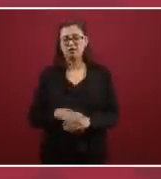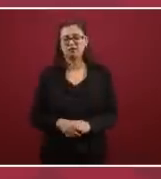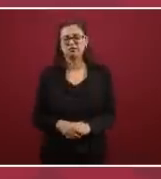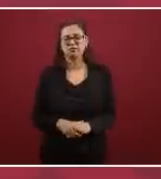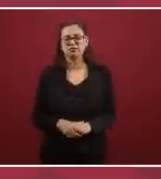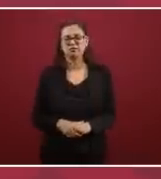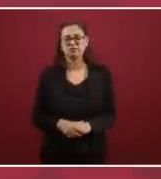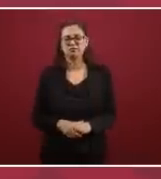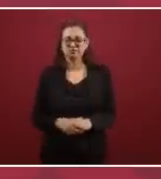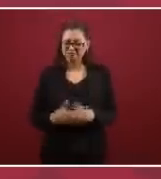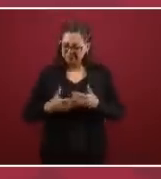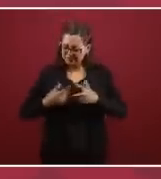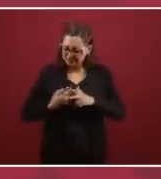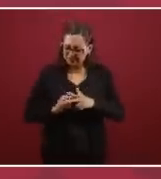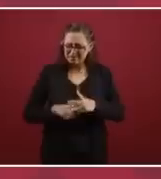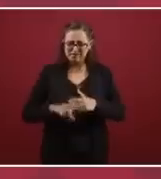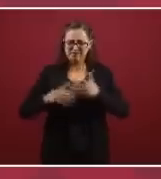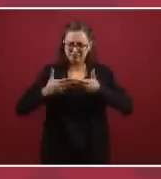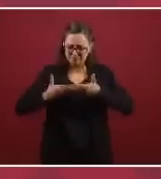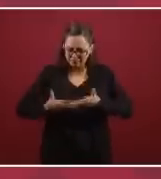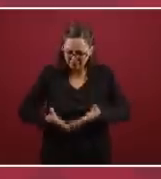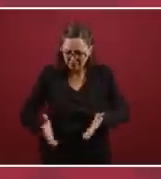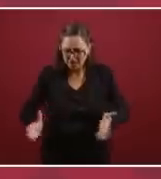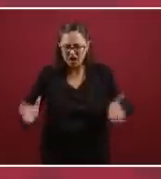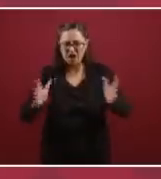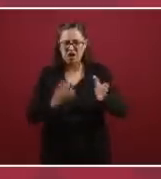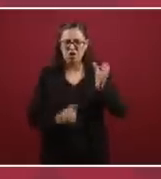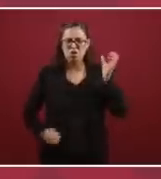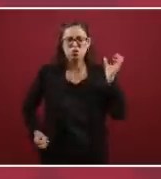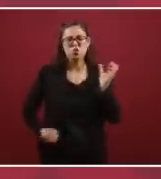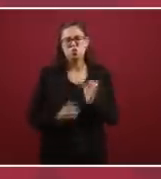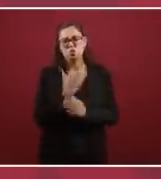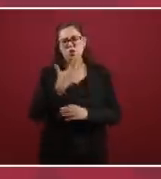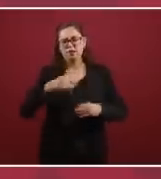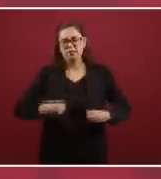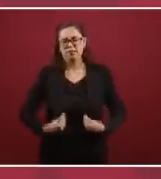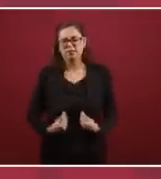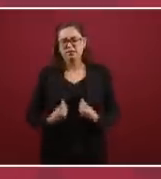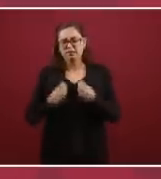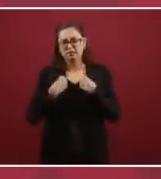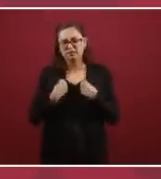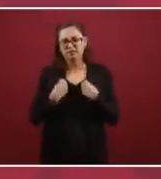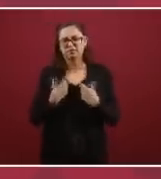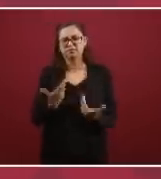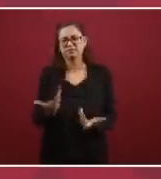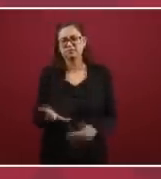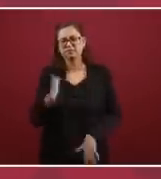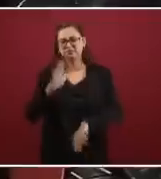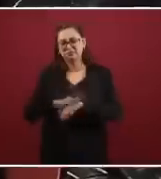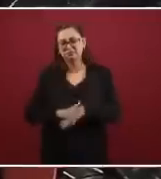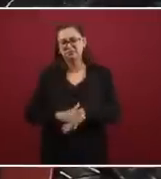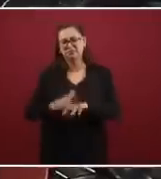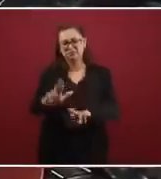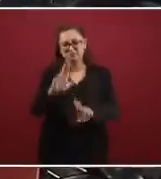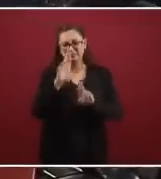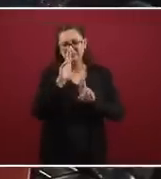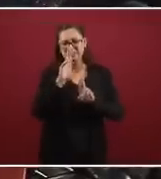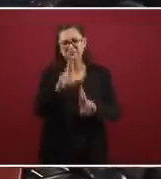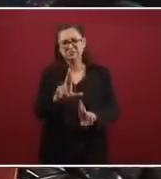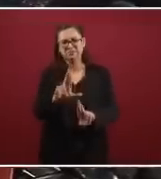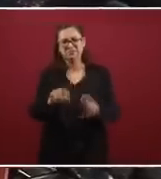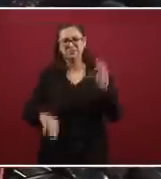estamos inaugurando una etapa nueva en la vida pública del país. Entonces, respeto a todos los